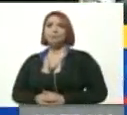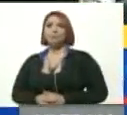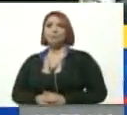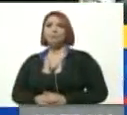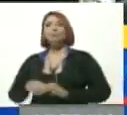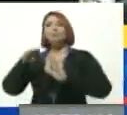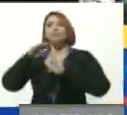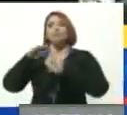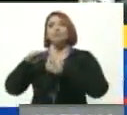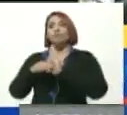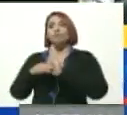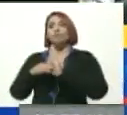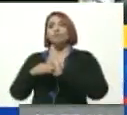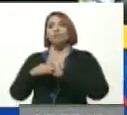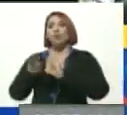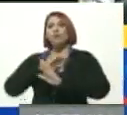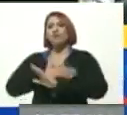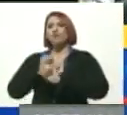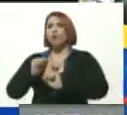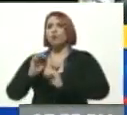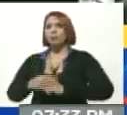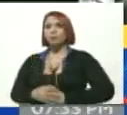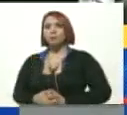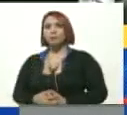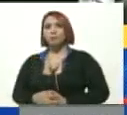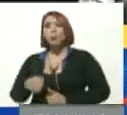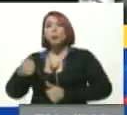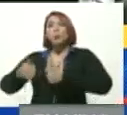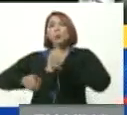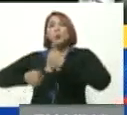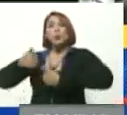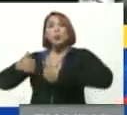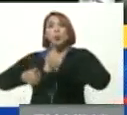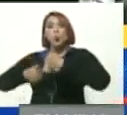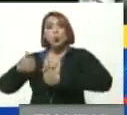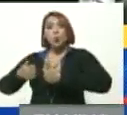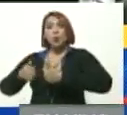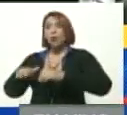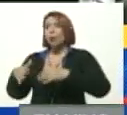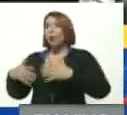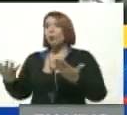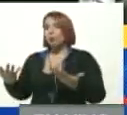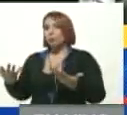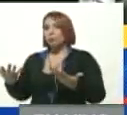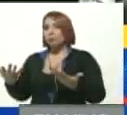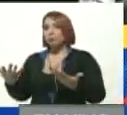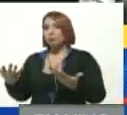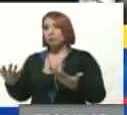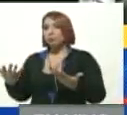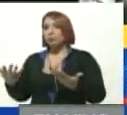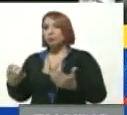medidas contundentes, ¿cuáles y cuándo?